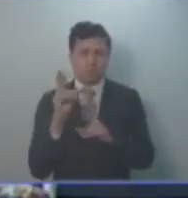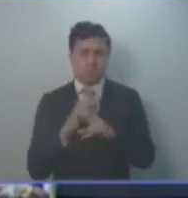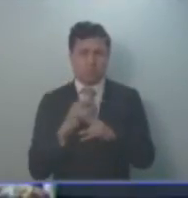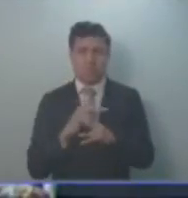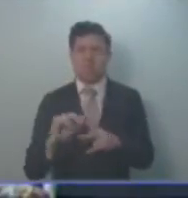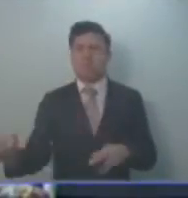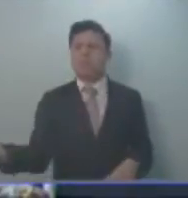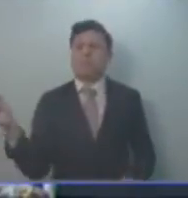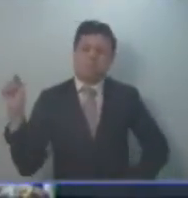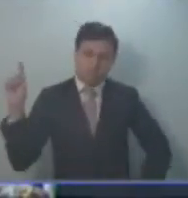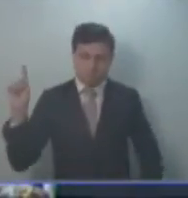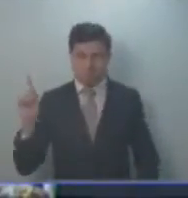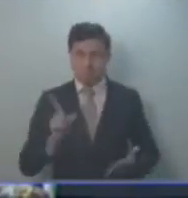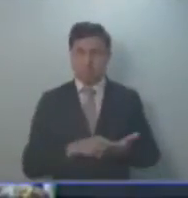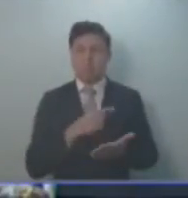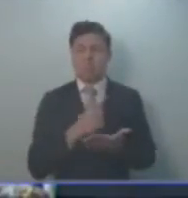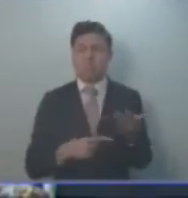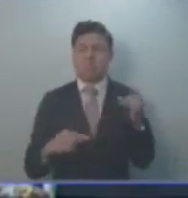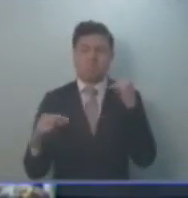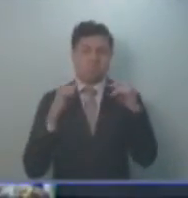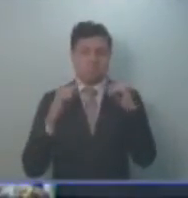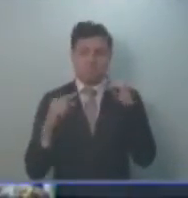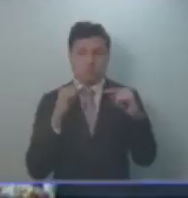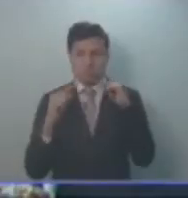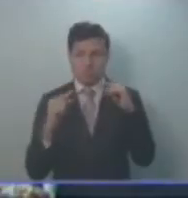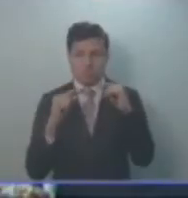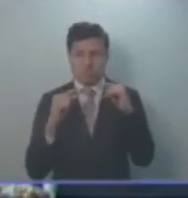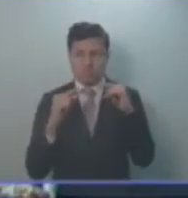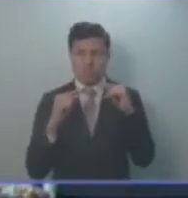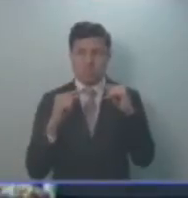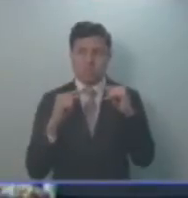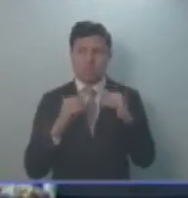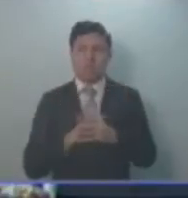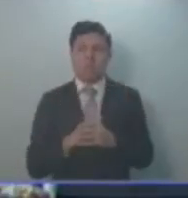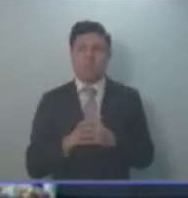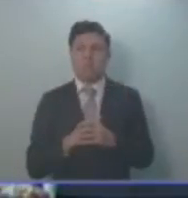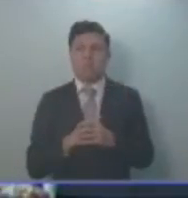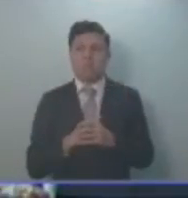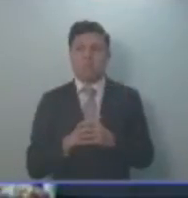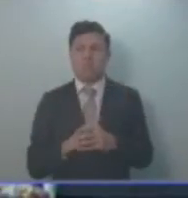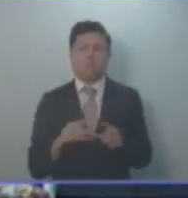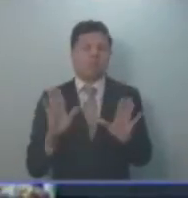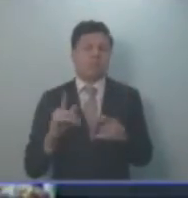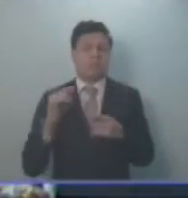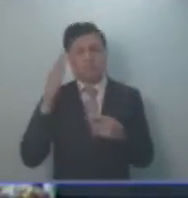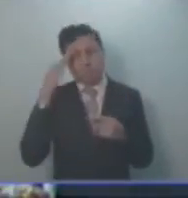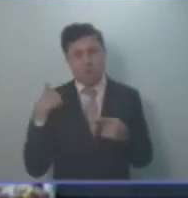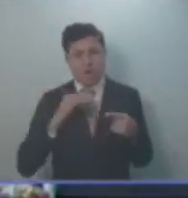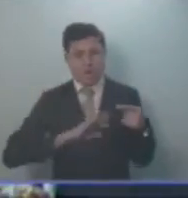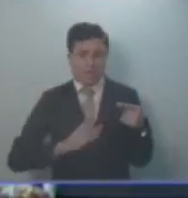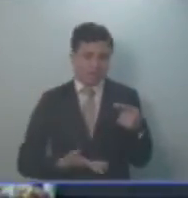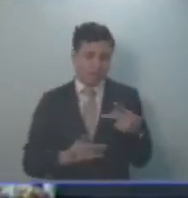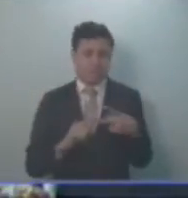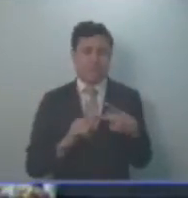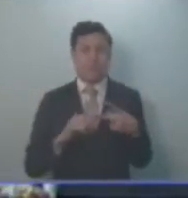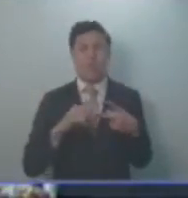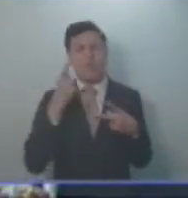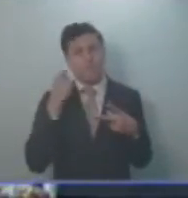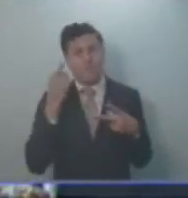Se prohíbe a los patronos asignar a mujeres embarazadas o que padezcan de enfermedades